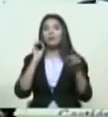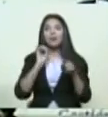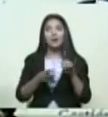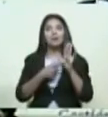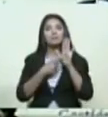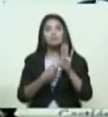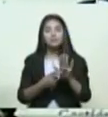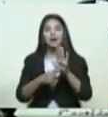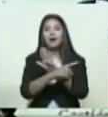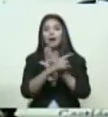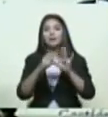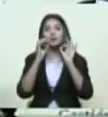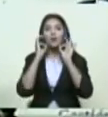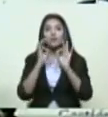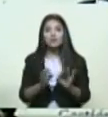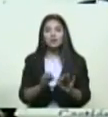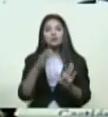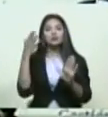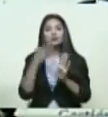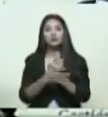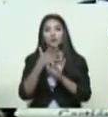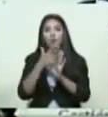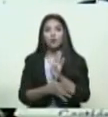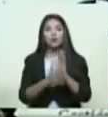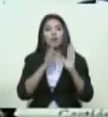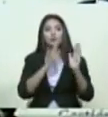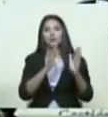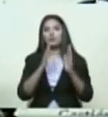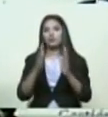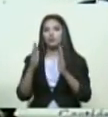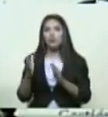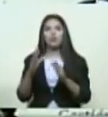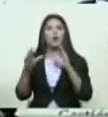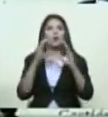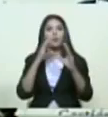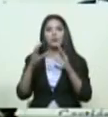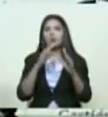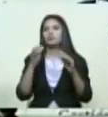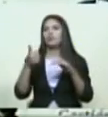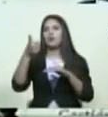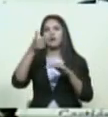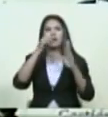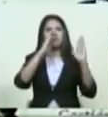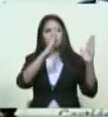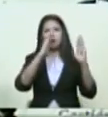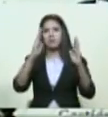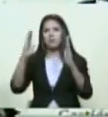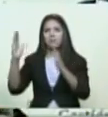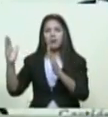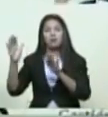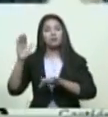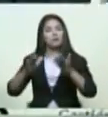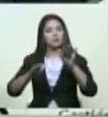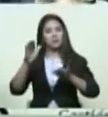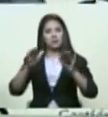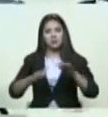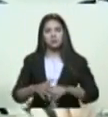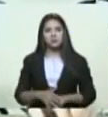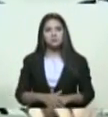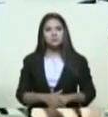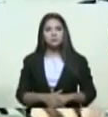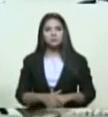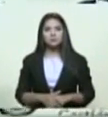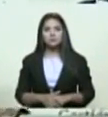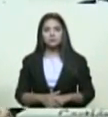en Gaceta Oficial lo correspondiente a estructuras, funciones, comunicaciones, jerarquía de dependencia, entre otros.